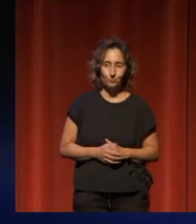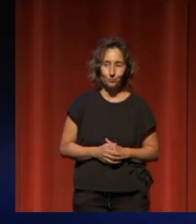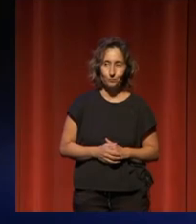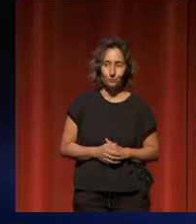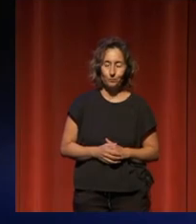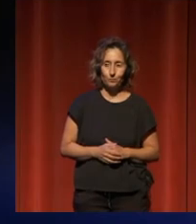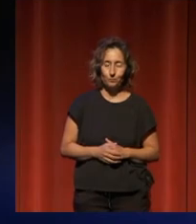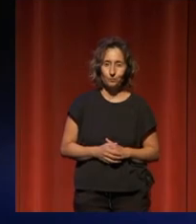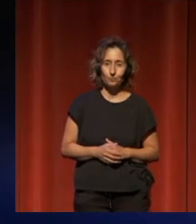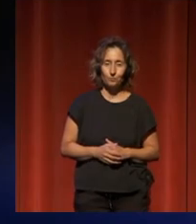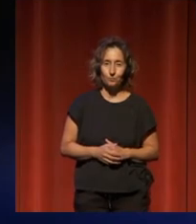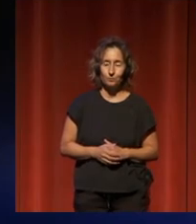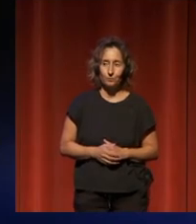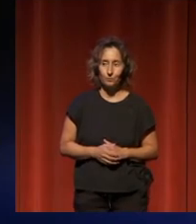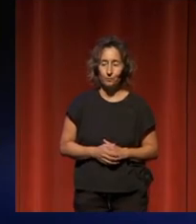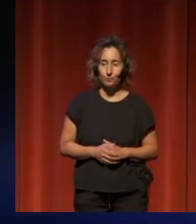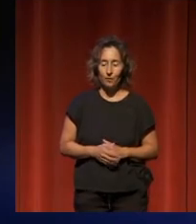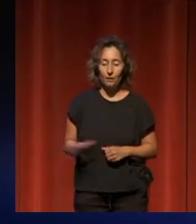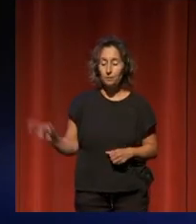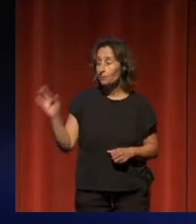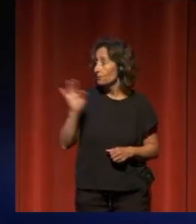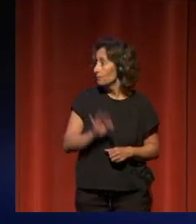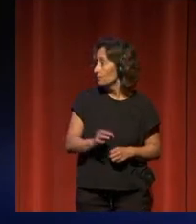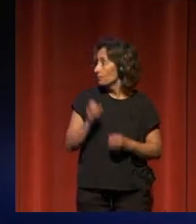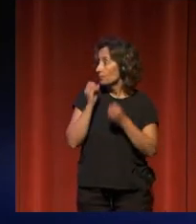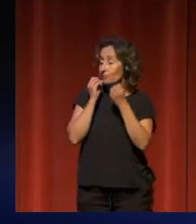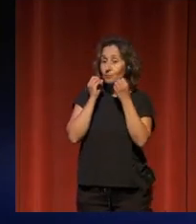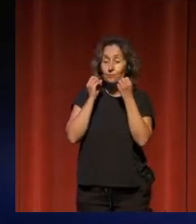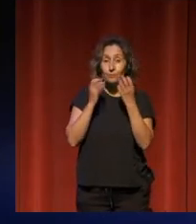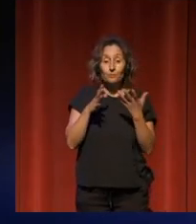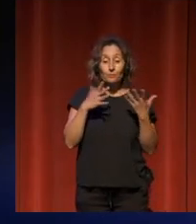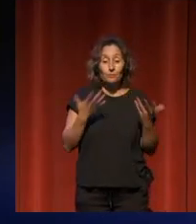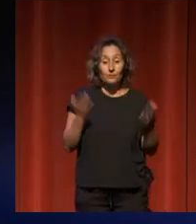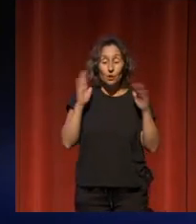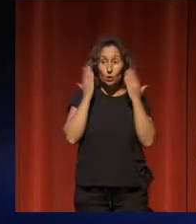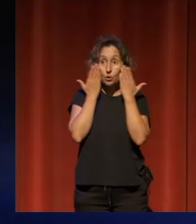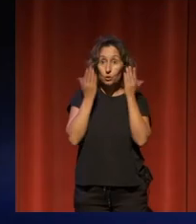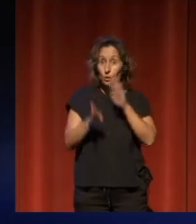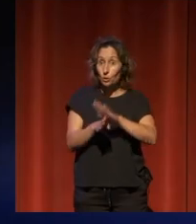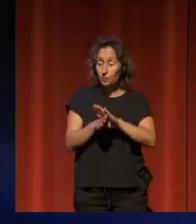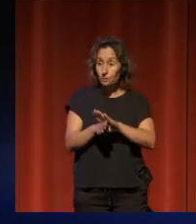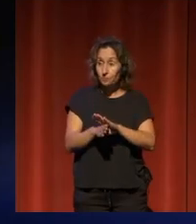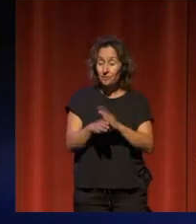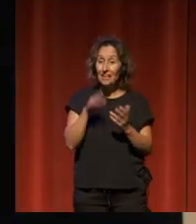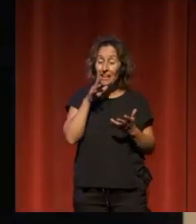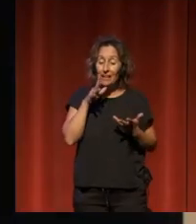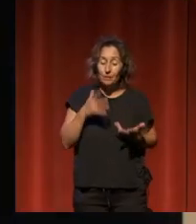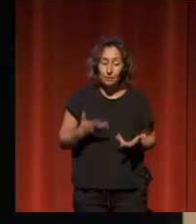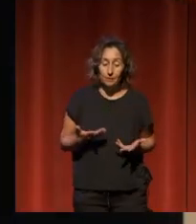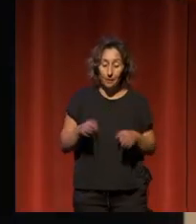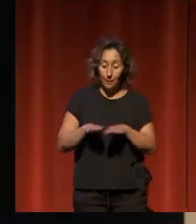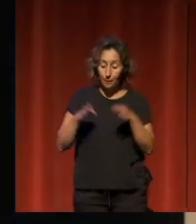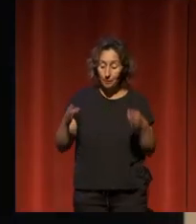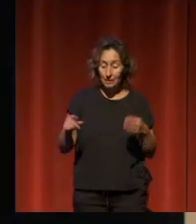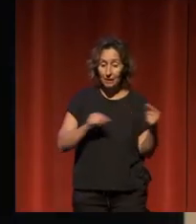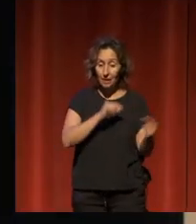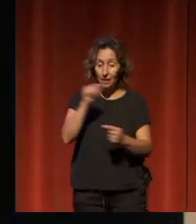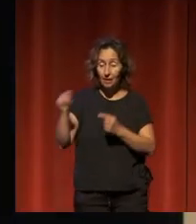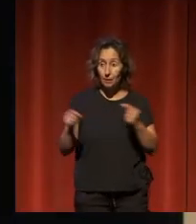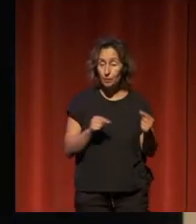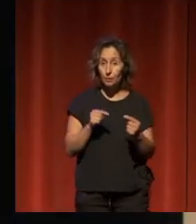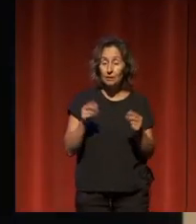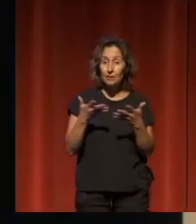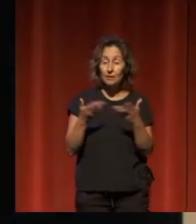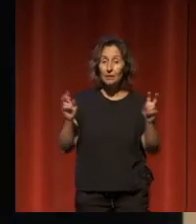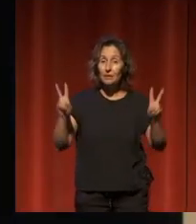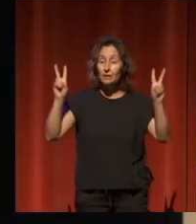12 pues bien Vamos a continuar eh con el congreso la mesa que la mesa de debate que viene a continuación lleva por